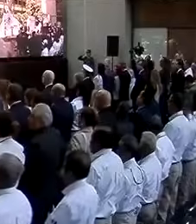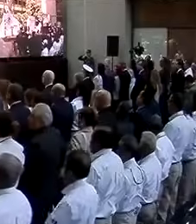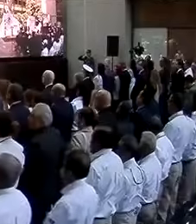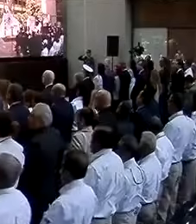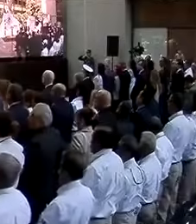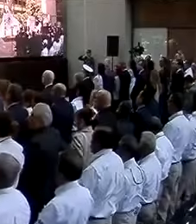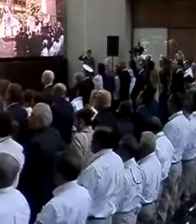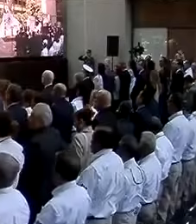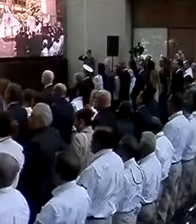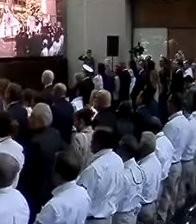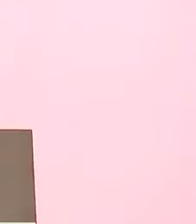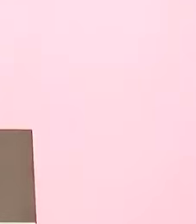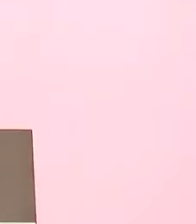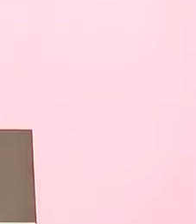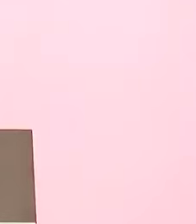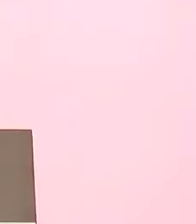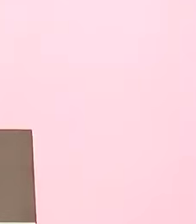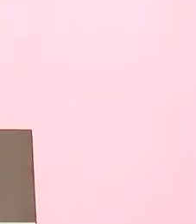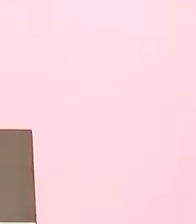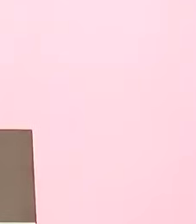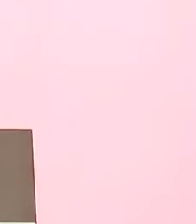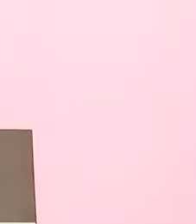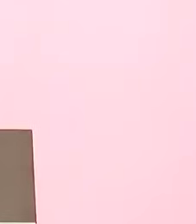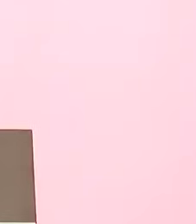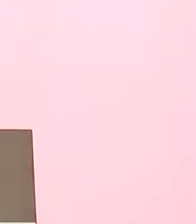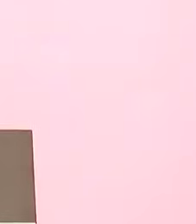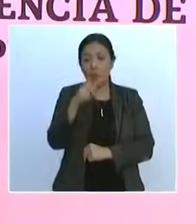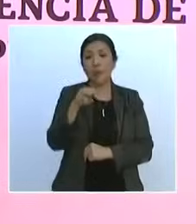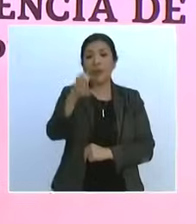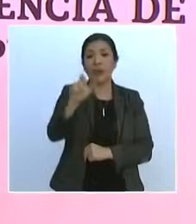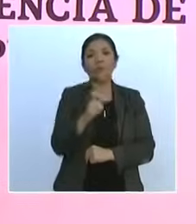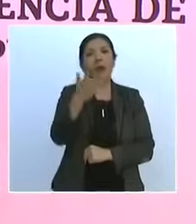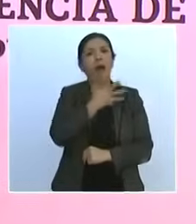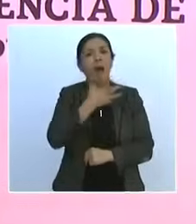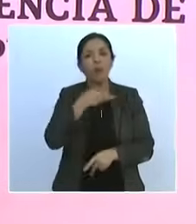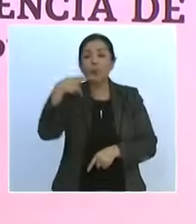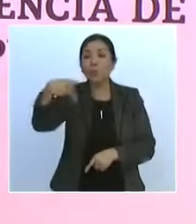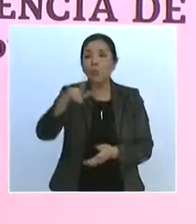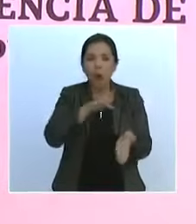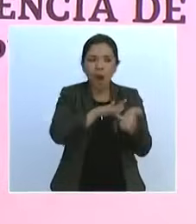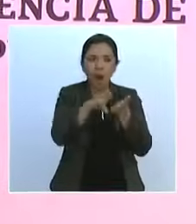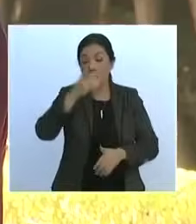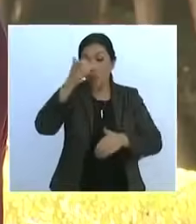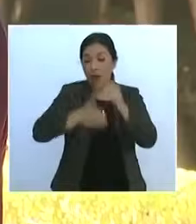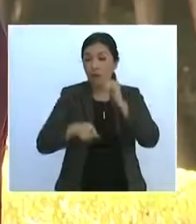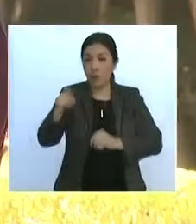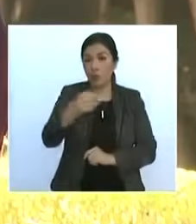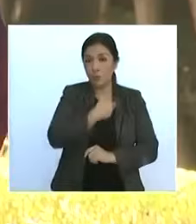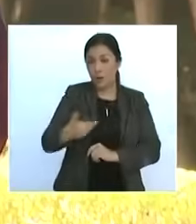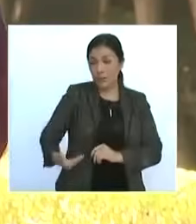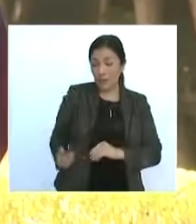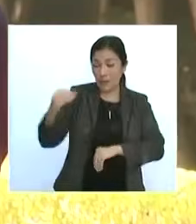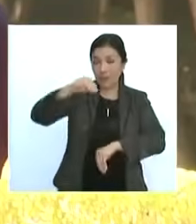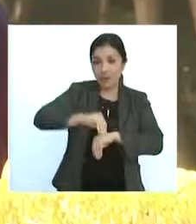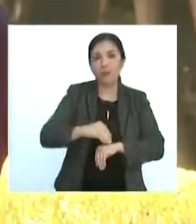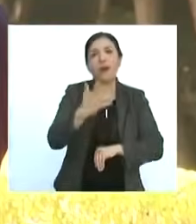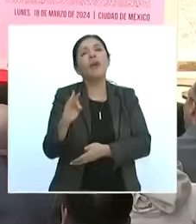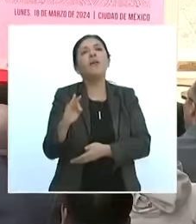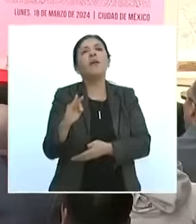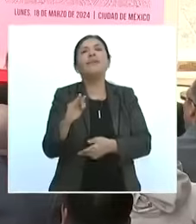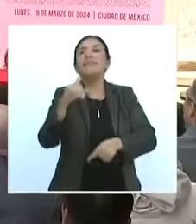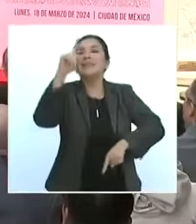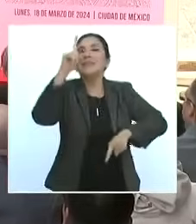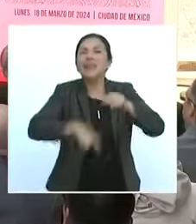expropiación petrolera. Destacaron los dos que Pemex cuenta con mejores finanzas, dijeron que se debe a un